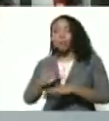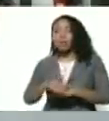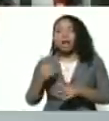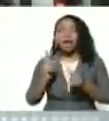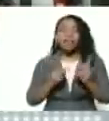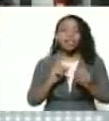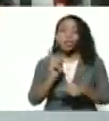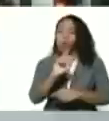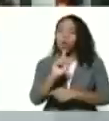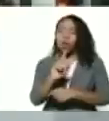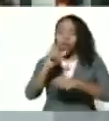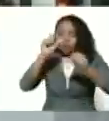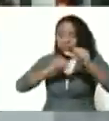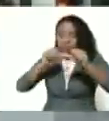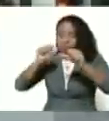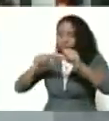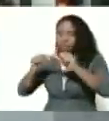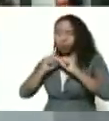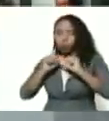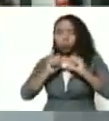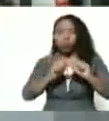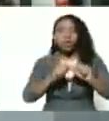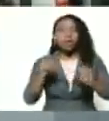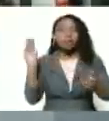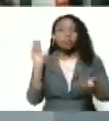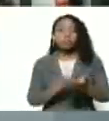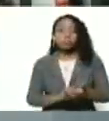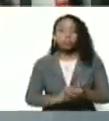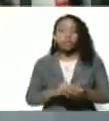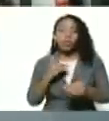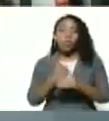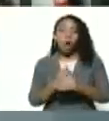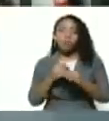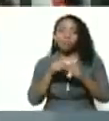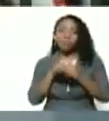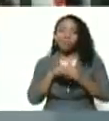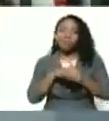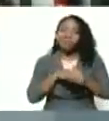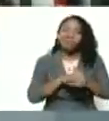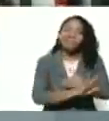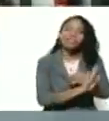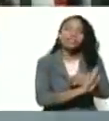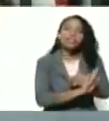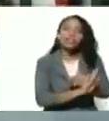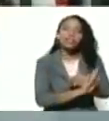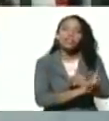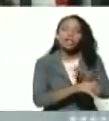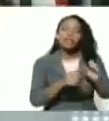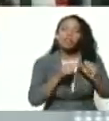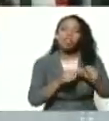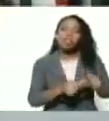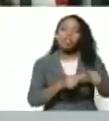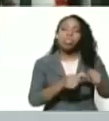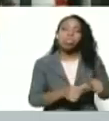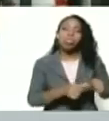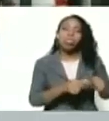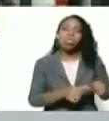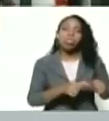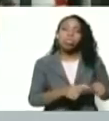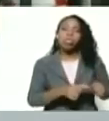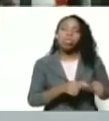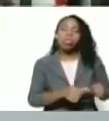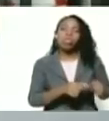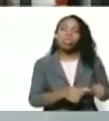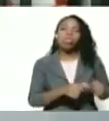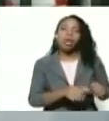revisamos permanentemente se nos van poniendo conservadores. Nos vamos quedando en posiciones conservadoras de